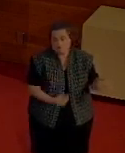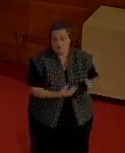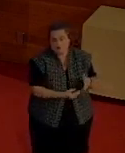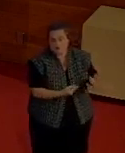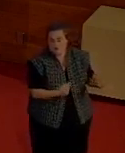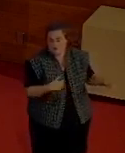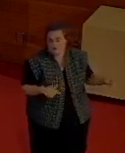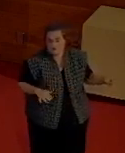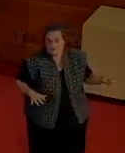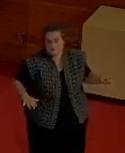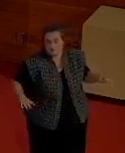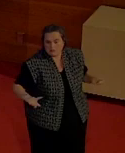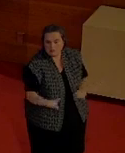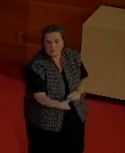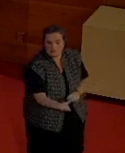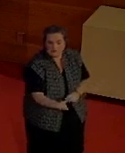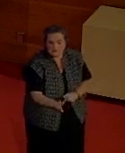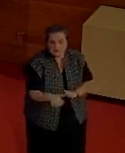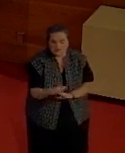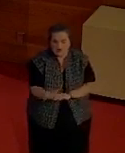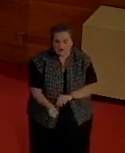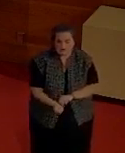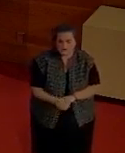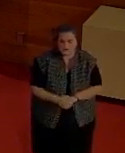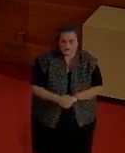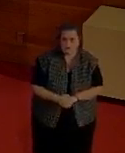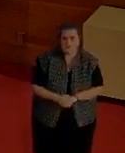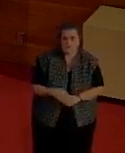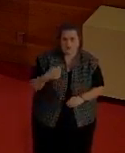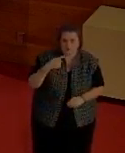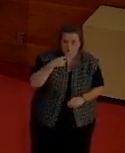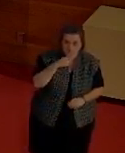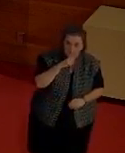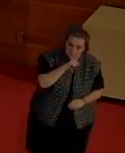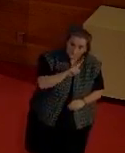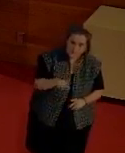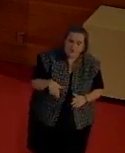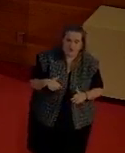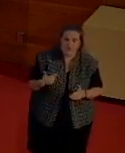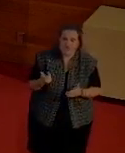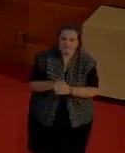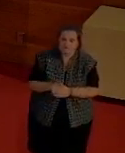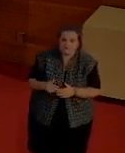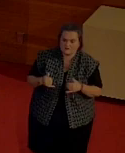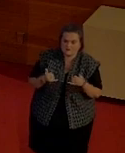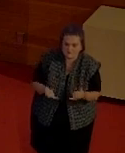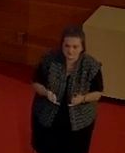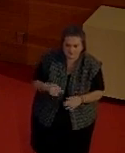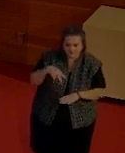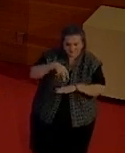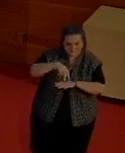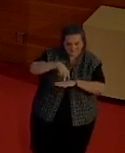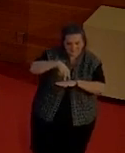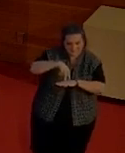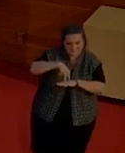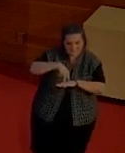su juego del mismo modo que ahora mismo Rusia vuelve otra vez a la escenario Qué pinta ahora mismo lo del golpe de estado en Niger después de lo